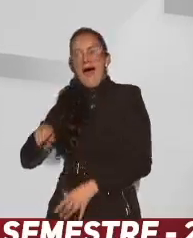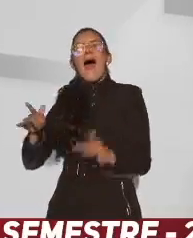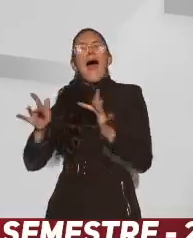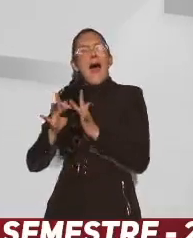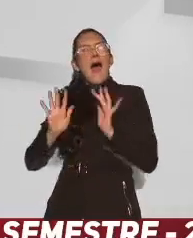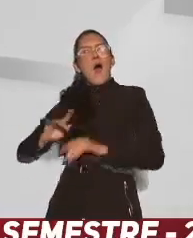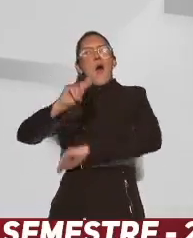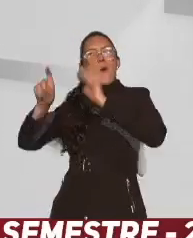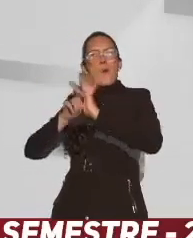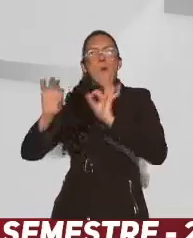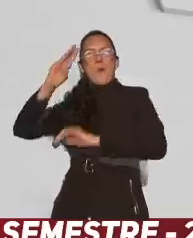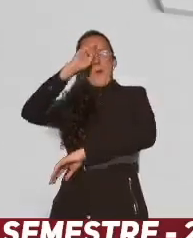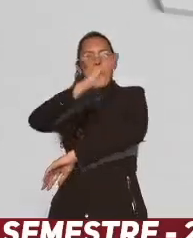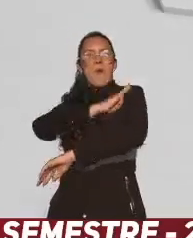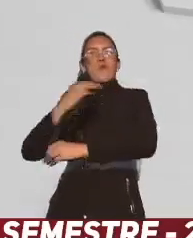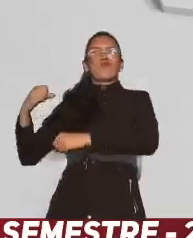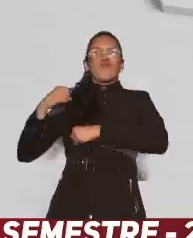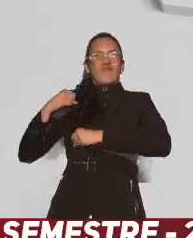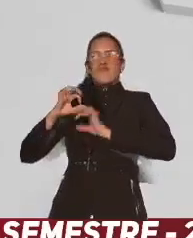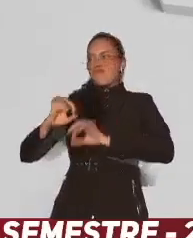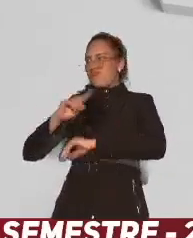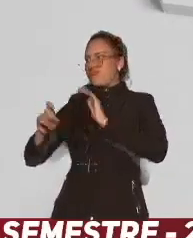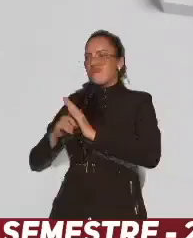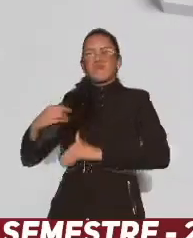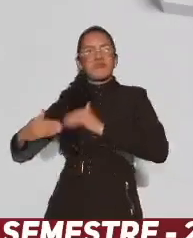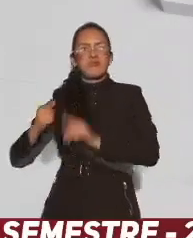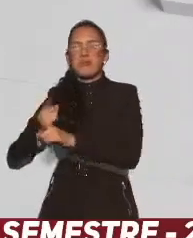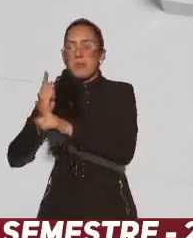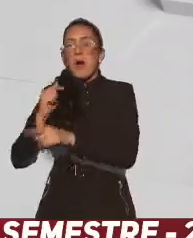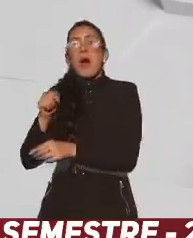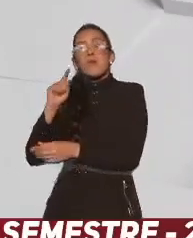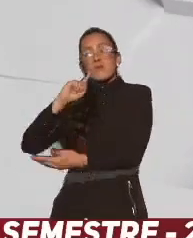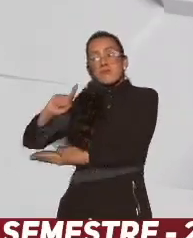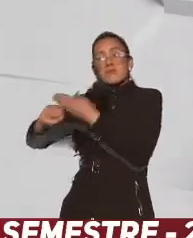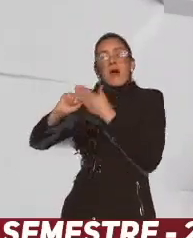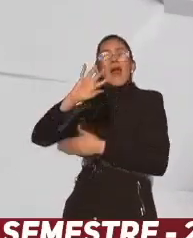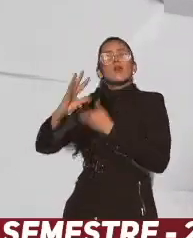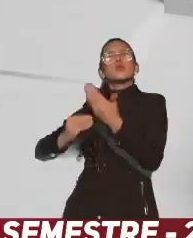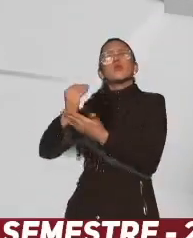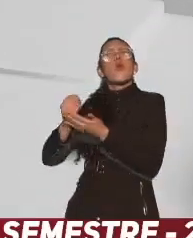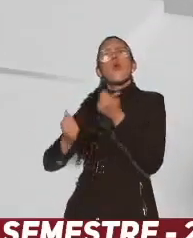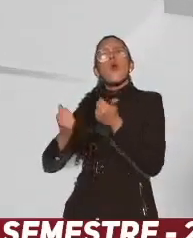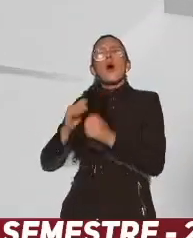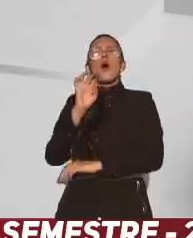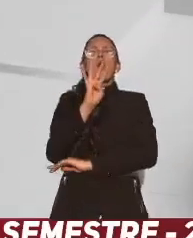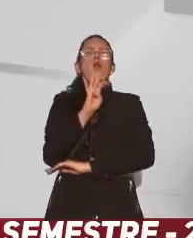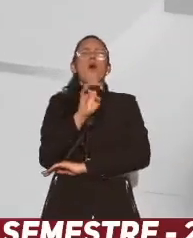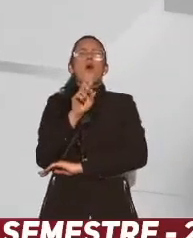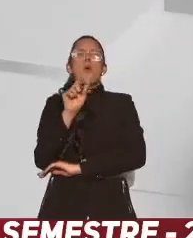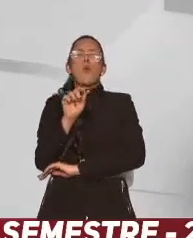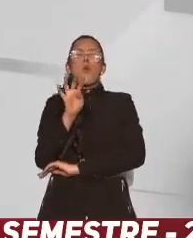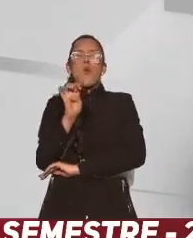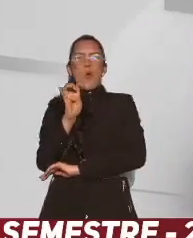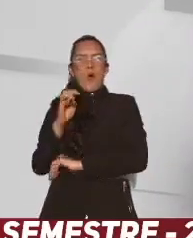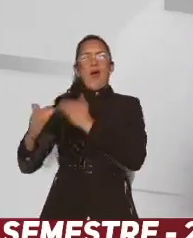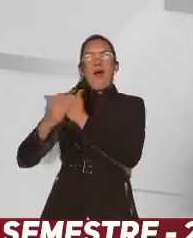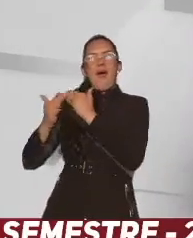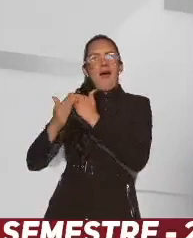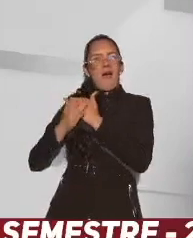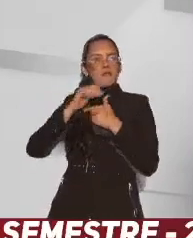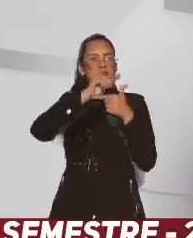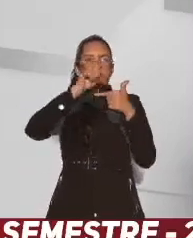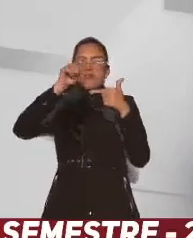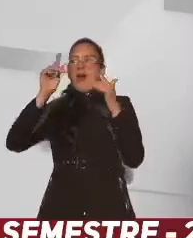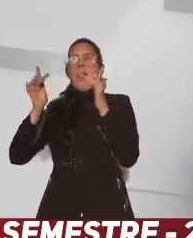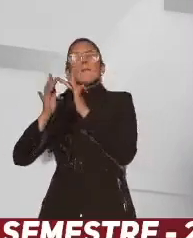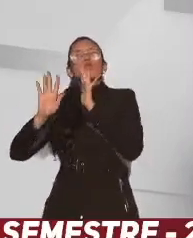un resultado de 91.9 puntos en el índice de desempeño institucional, superando en 12 puntos la